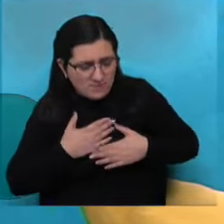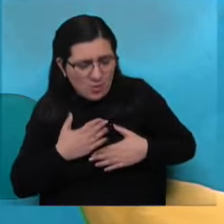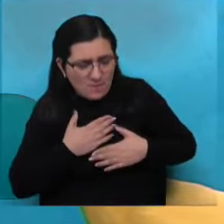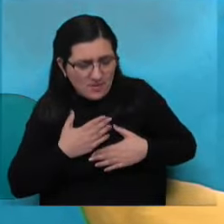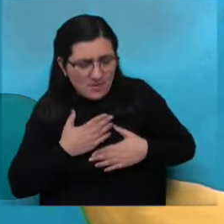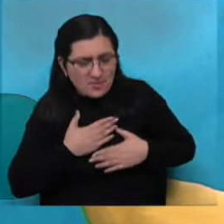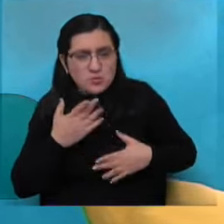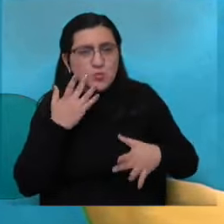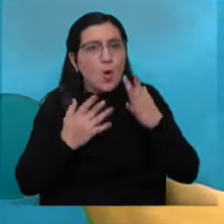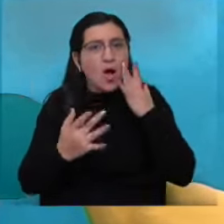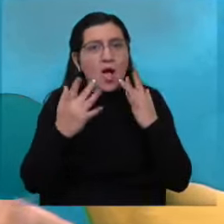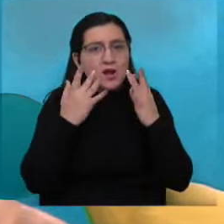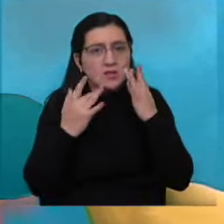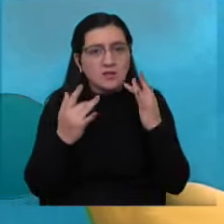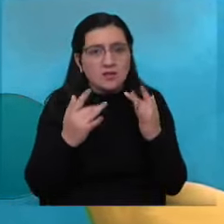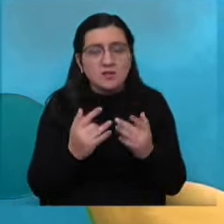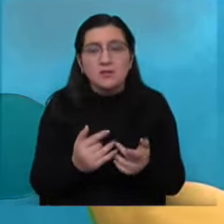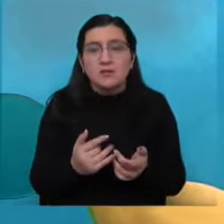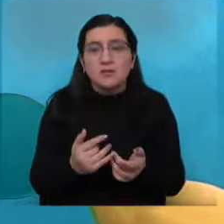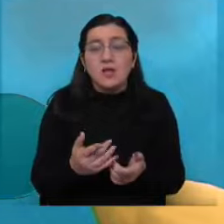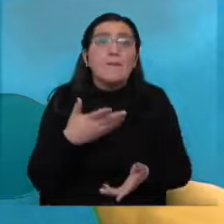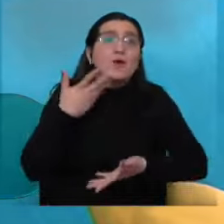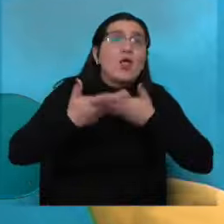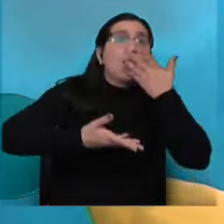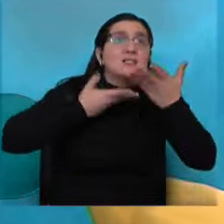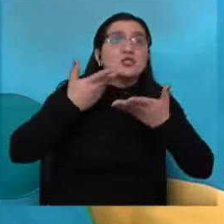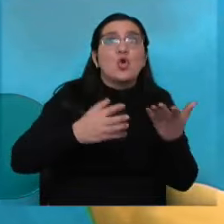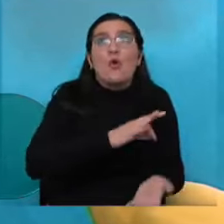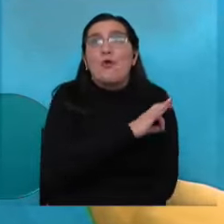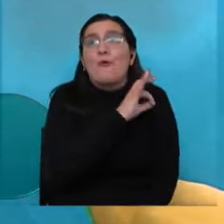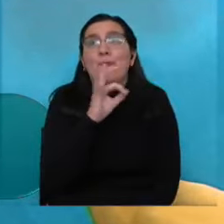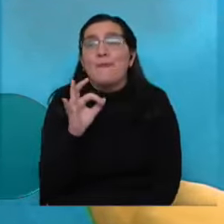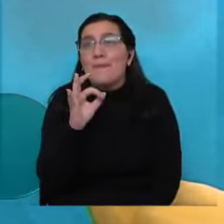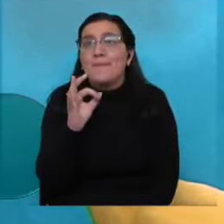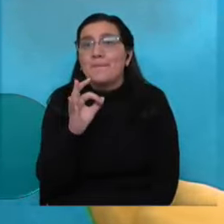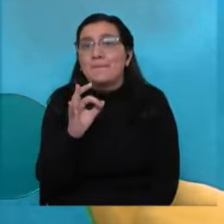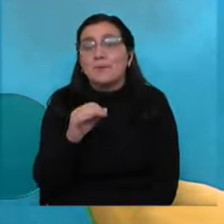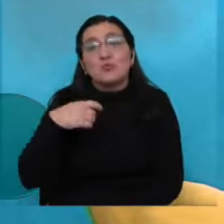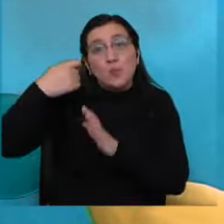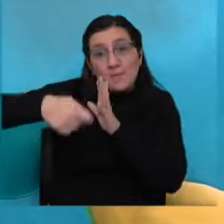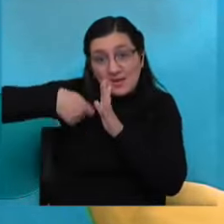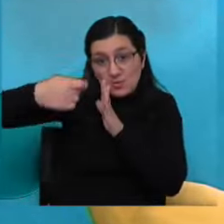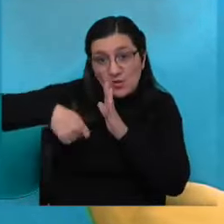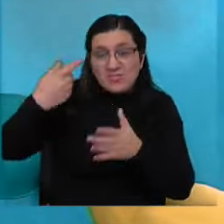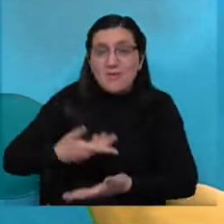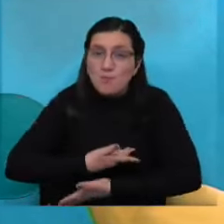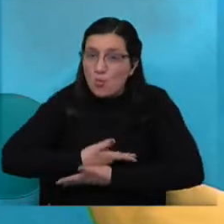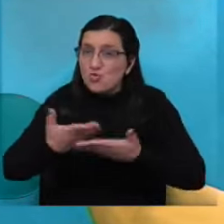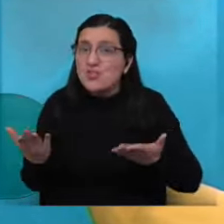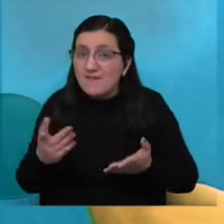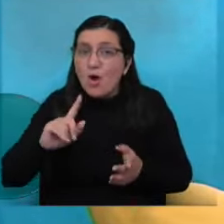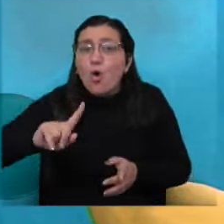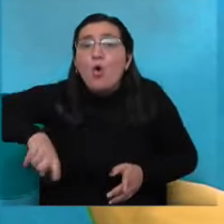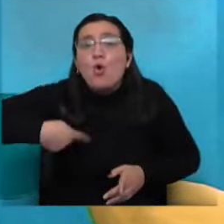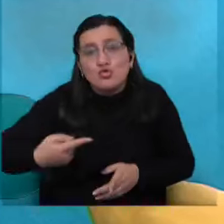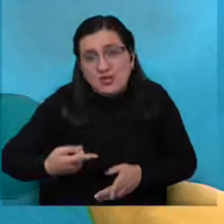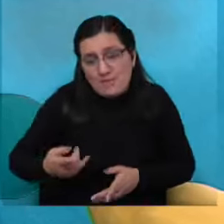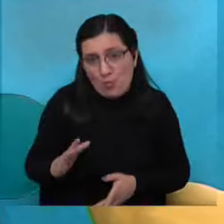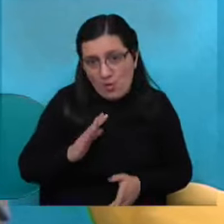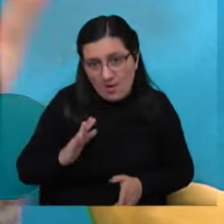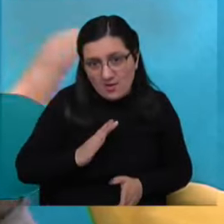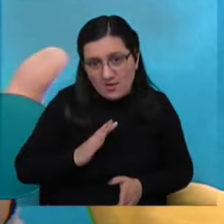su arte ya sea a través de la canción o a través también de sus películas demostraba otro tipo de mujer un